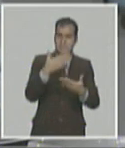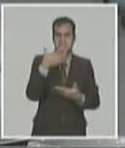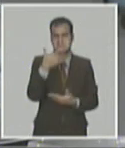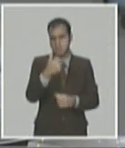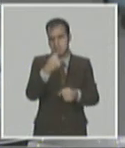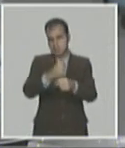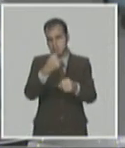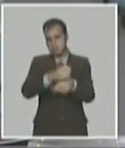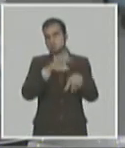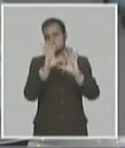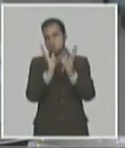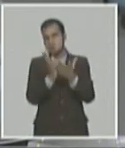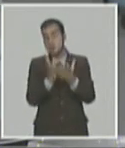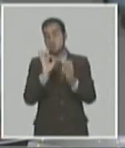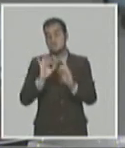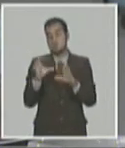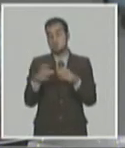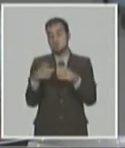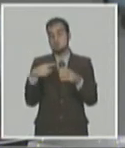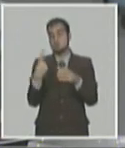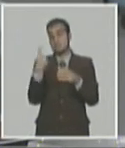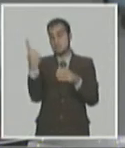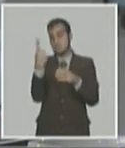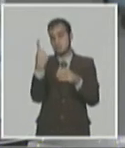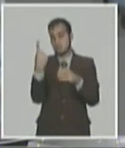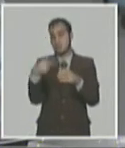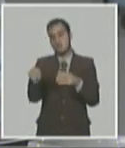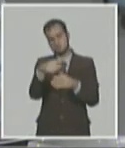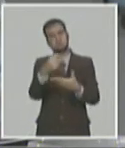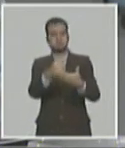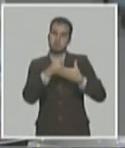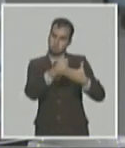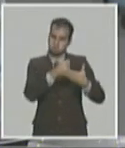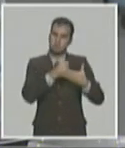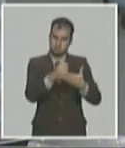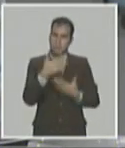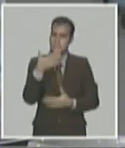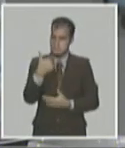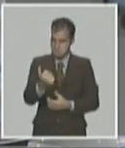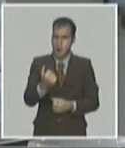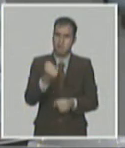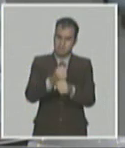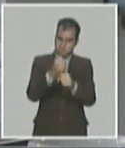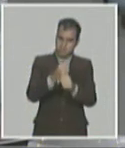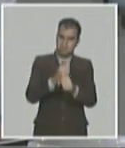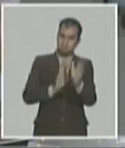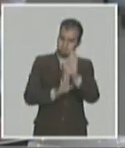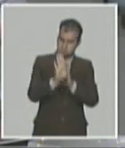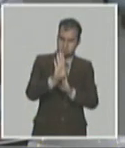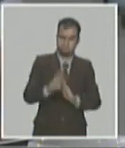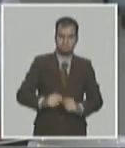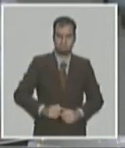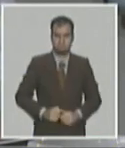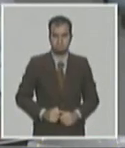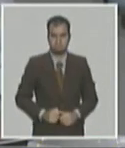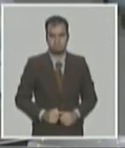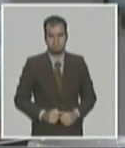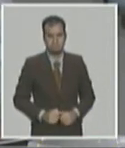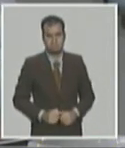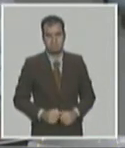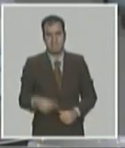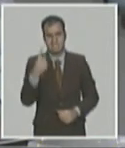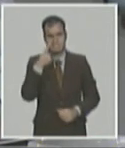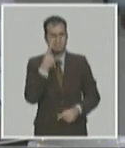que le corresponde al Comité Central, el secretariado y el propio buró político, aun cuando hay otro grupo más de